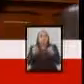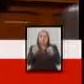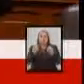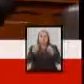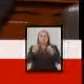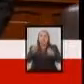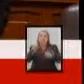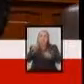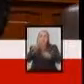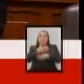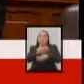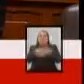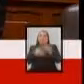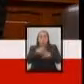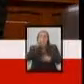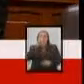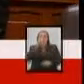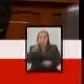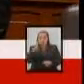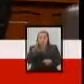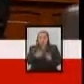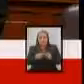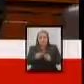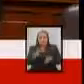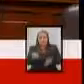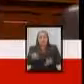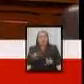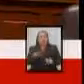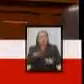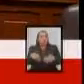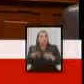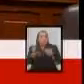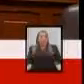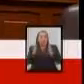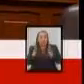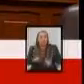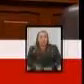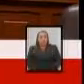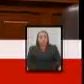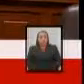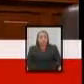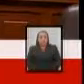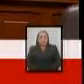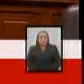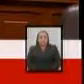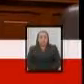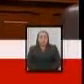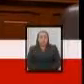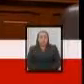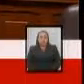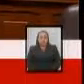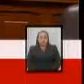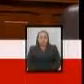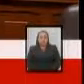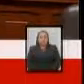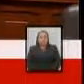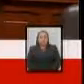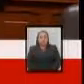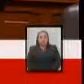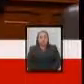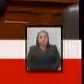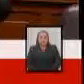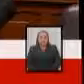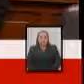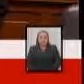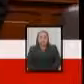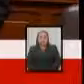crear riqueza en el Perú, presidente, que hoy día no se pueden atender en sus tratamientos de cáncer, en